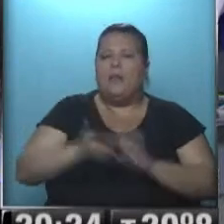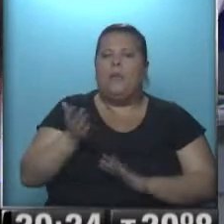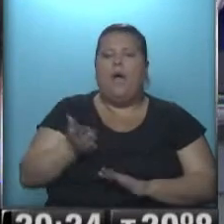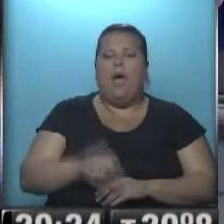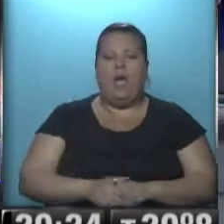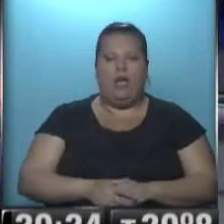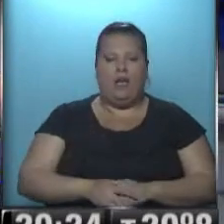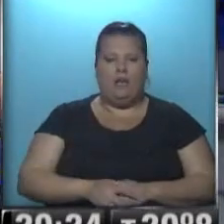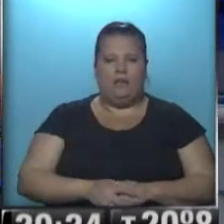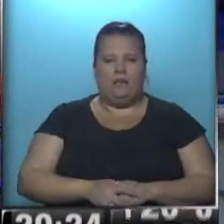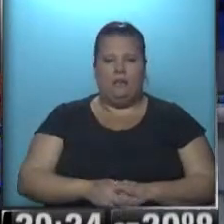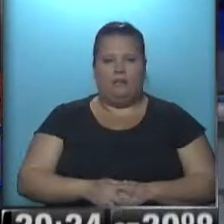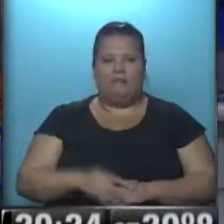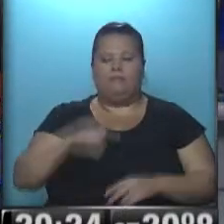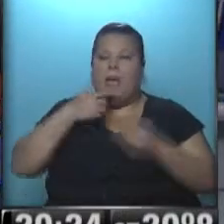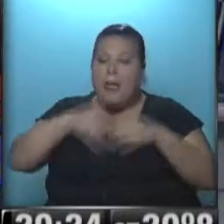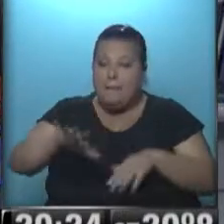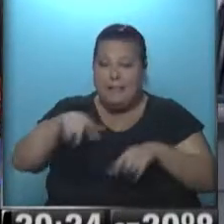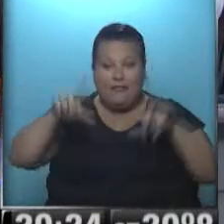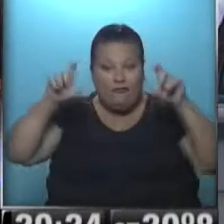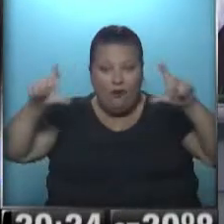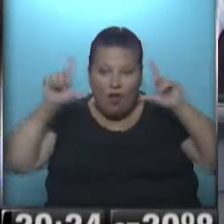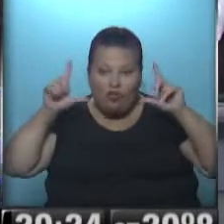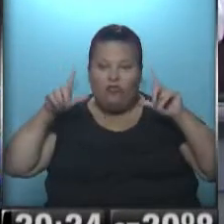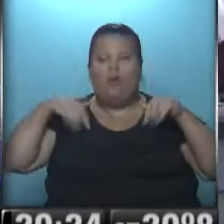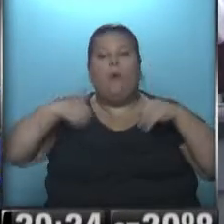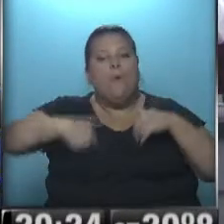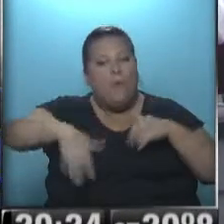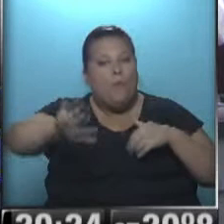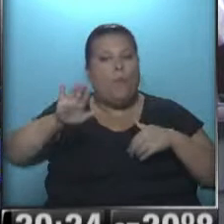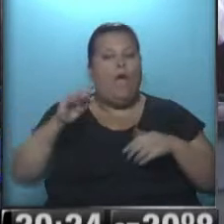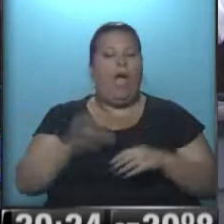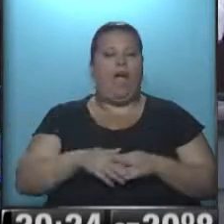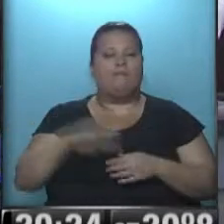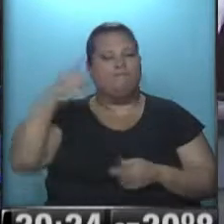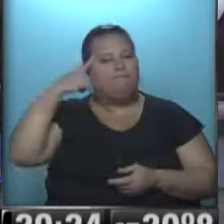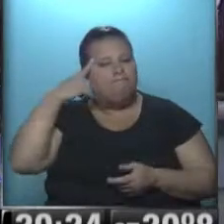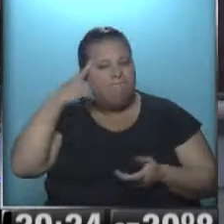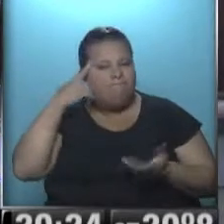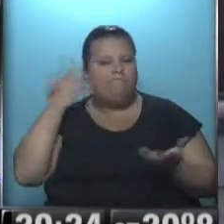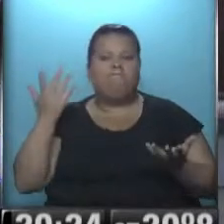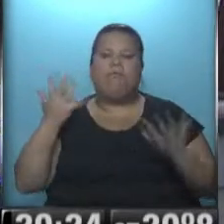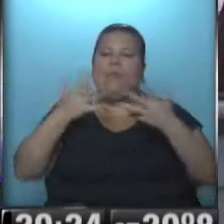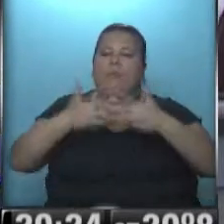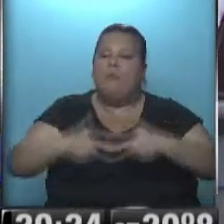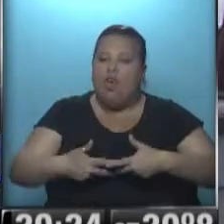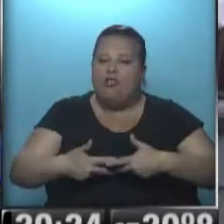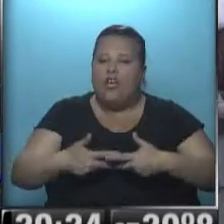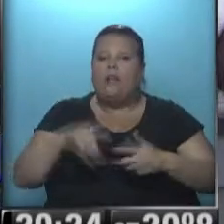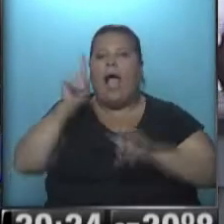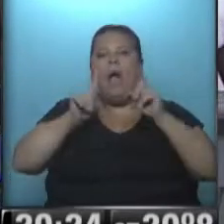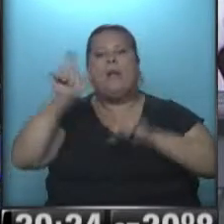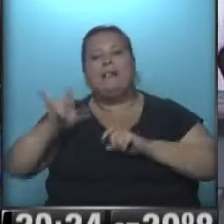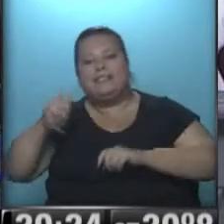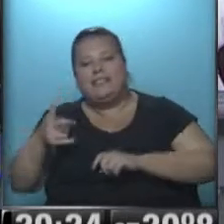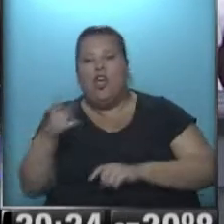de a partir de esta foto empezar a pensar en un proyecto con algunas personas sí